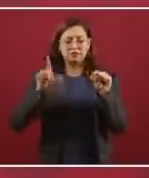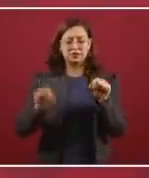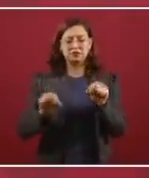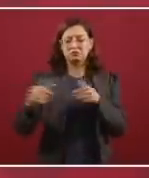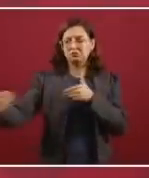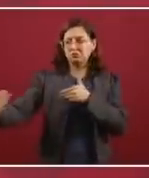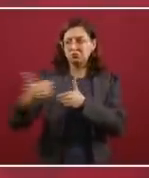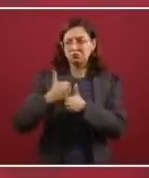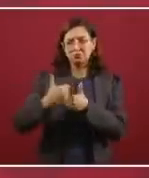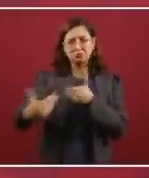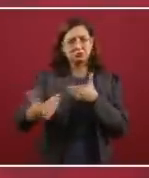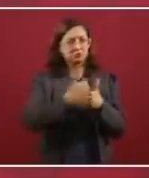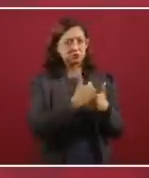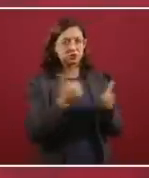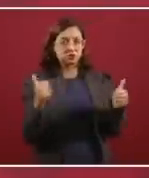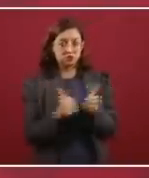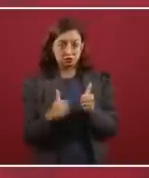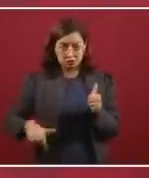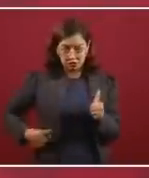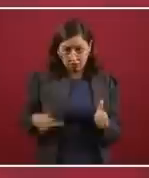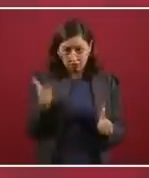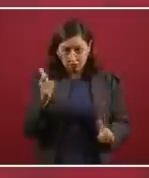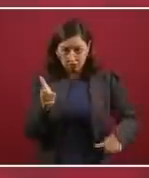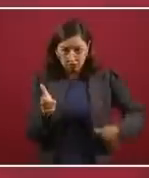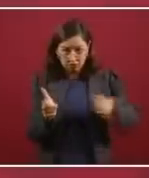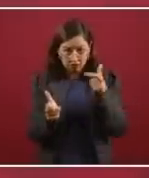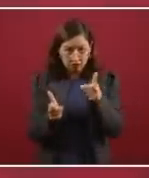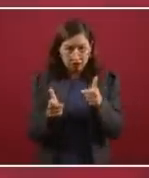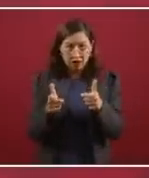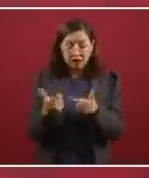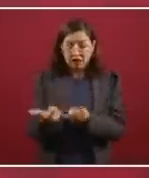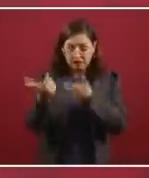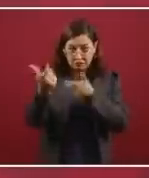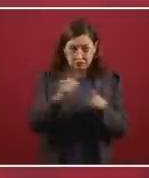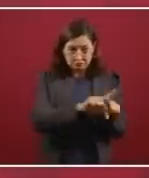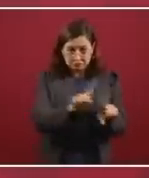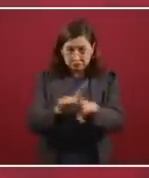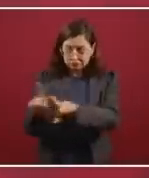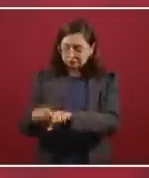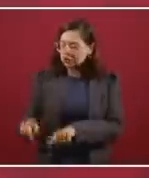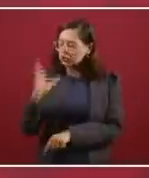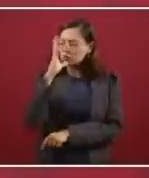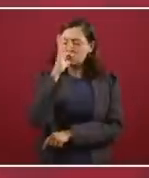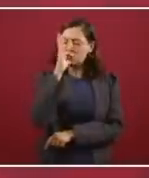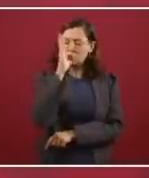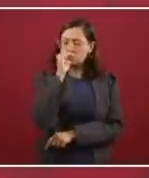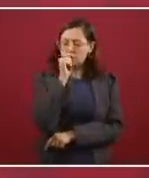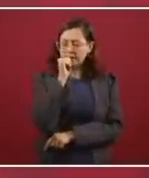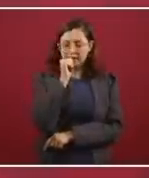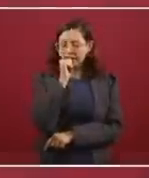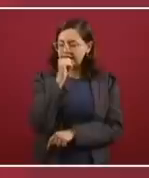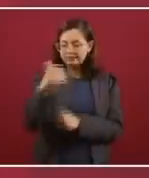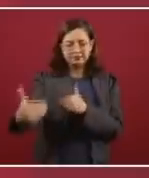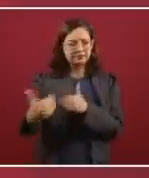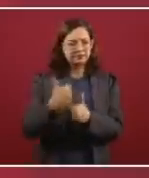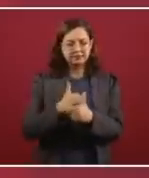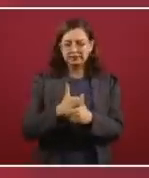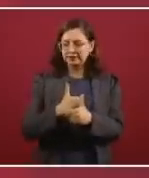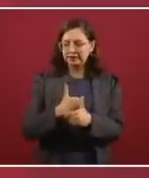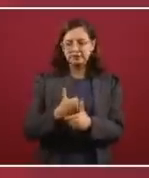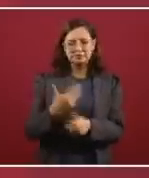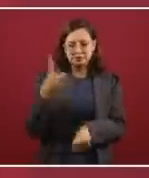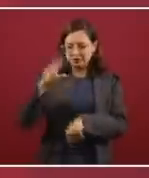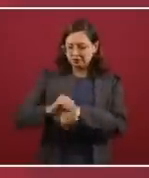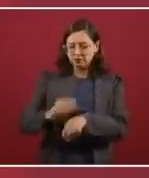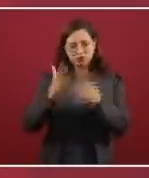Entonces, esto significa que las personas que van a cruzar hacia México, que porten armas sin la debida autorización de